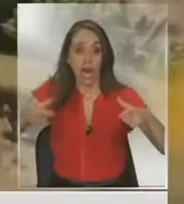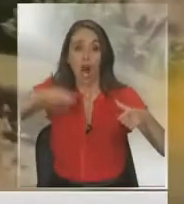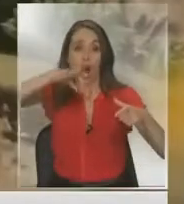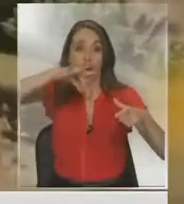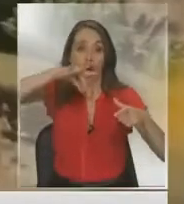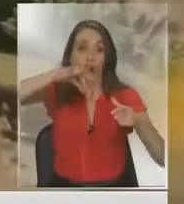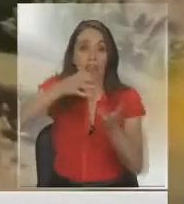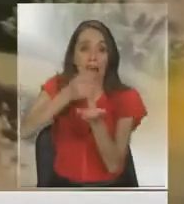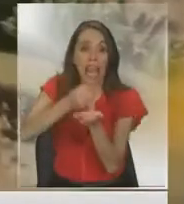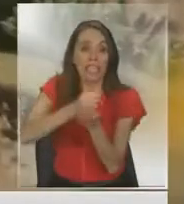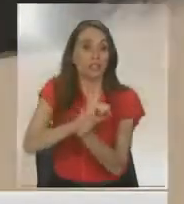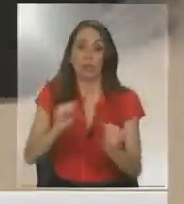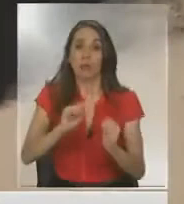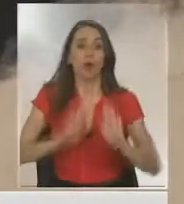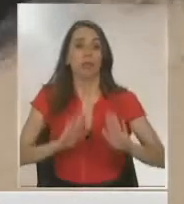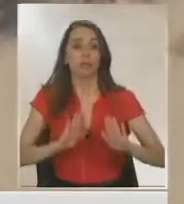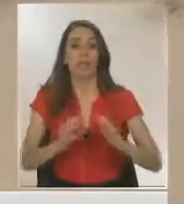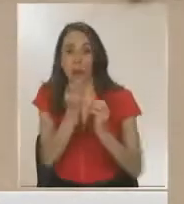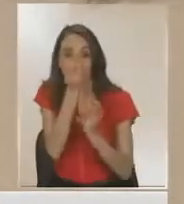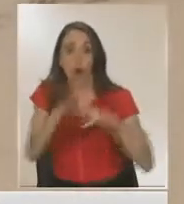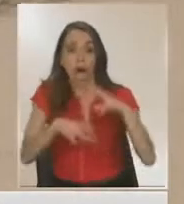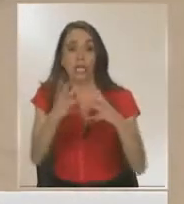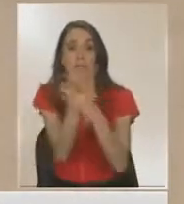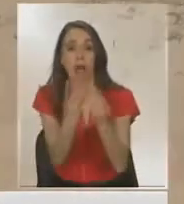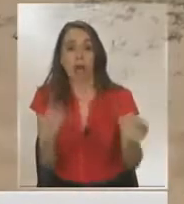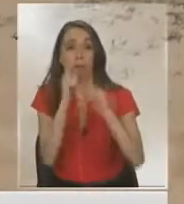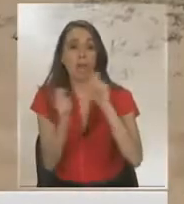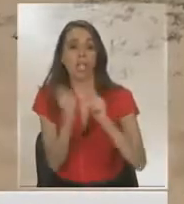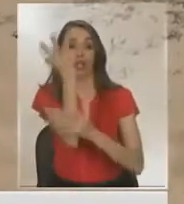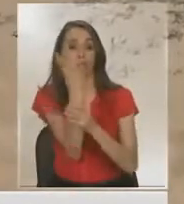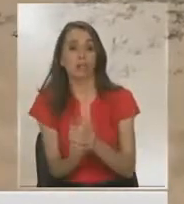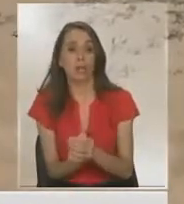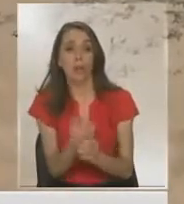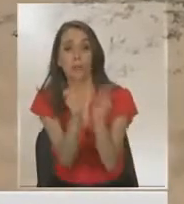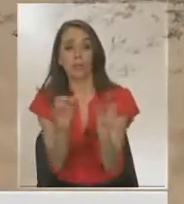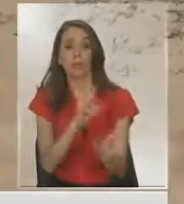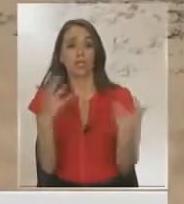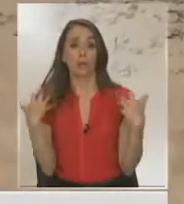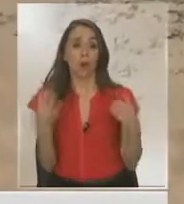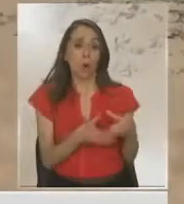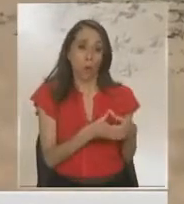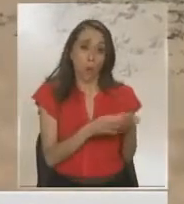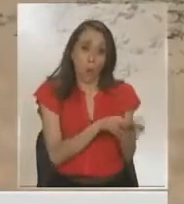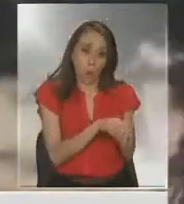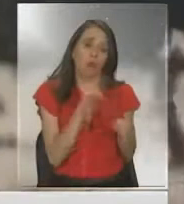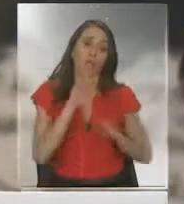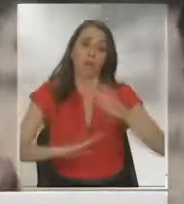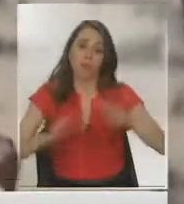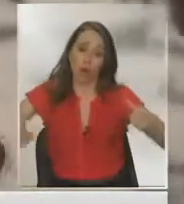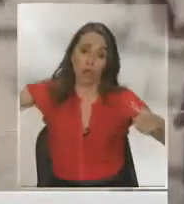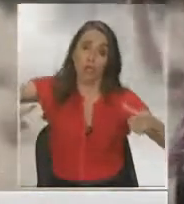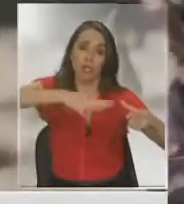La biodiversidad corre peligro por la irresponsabilidad de algunos. Por ahora, hay quienes se empeñan por seguir protegiendo el